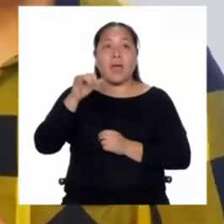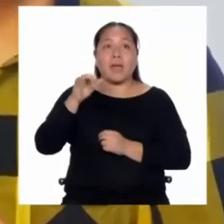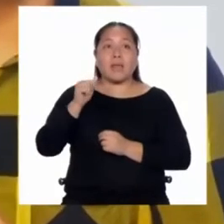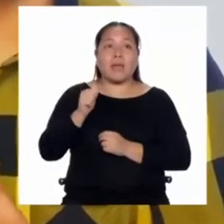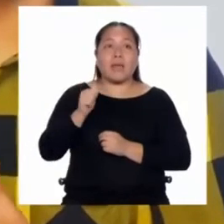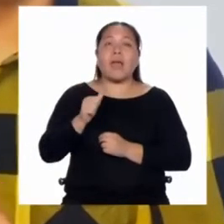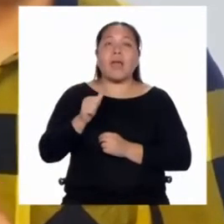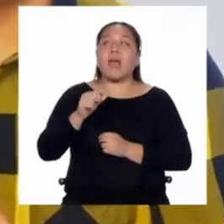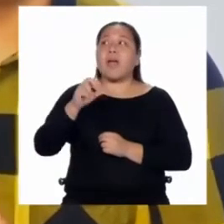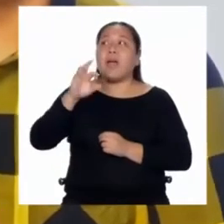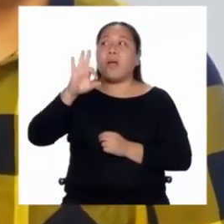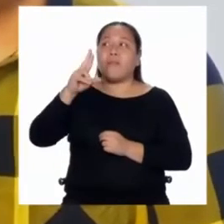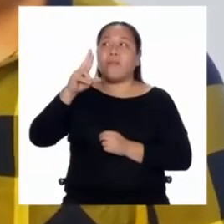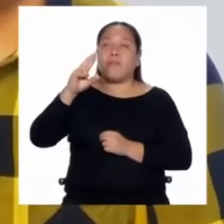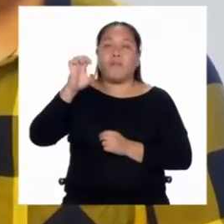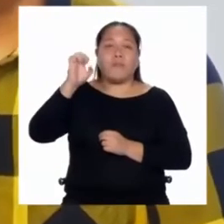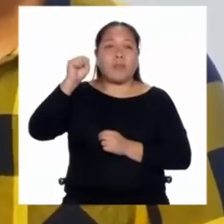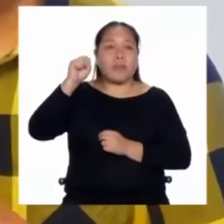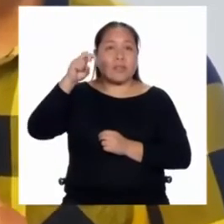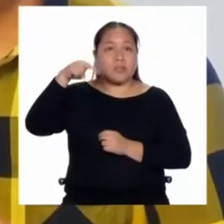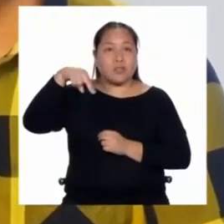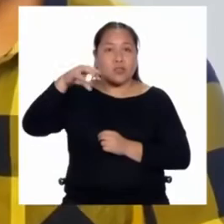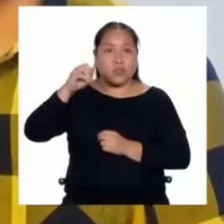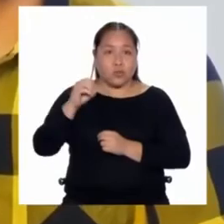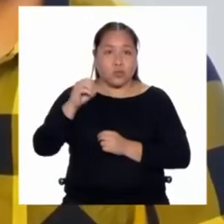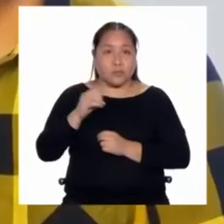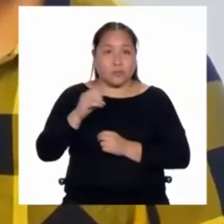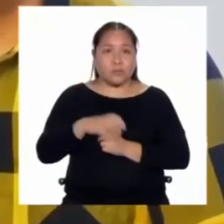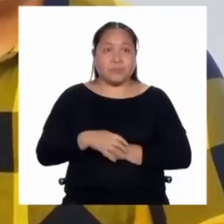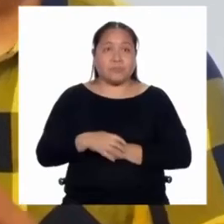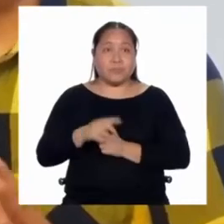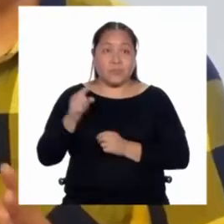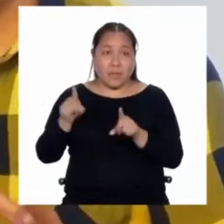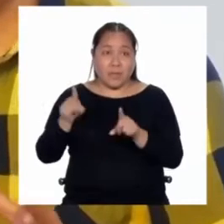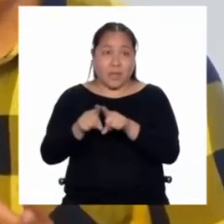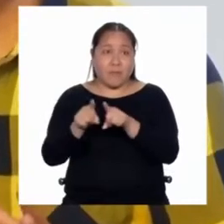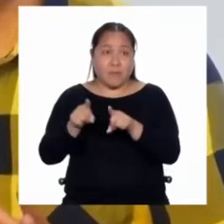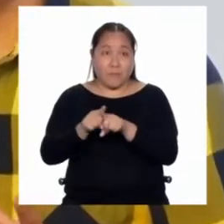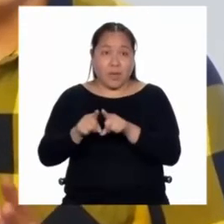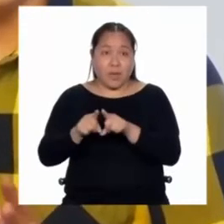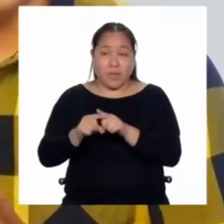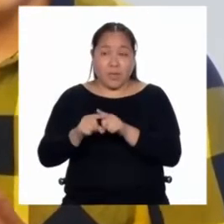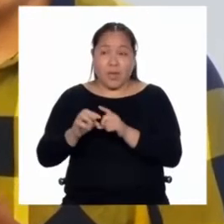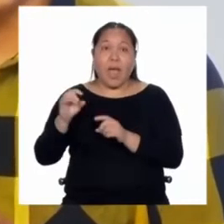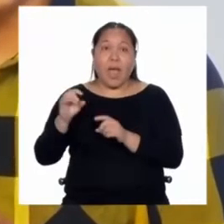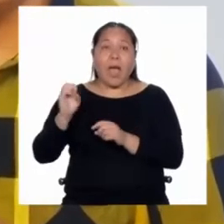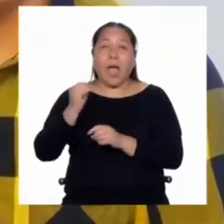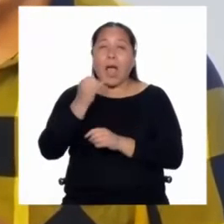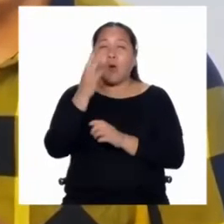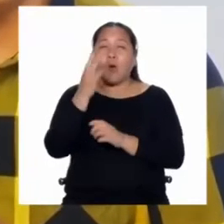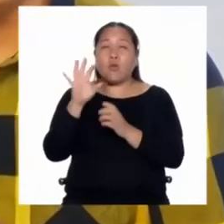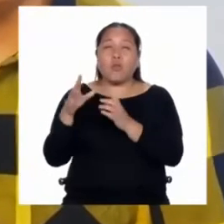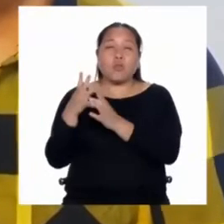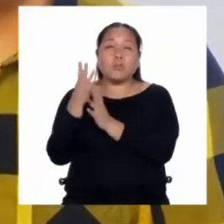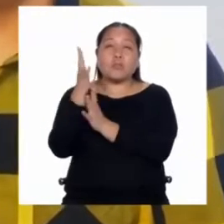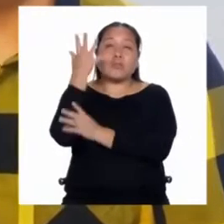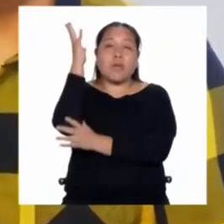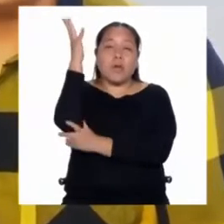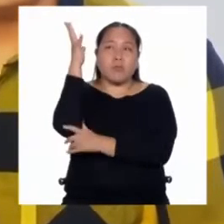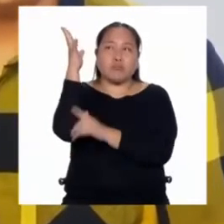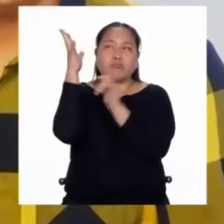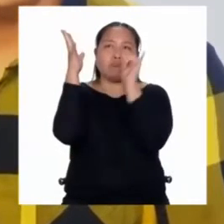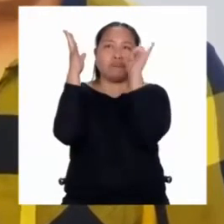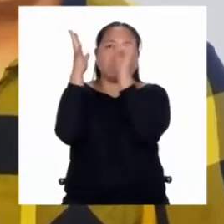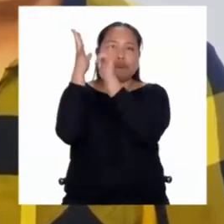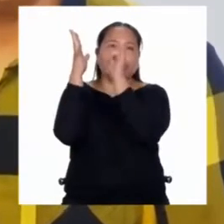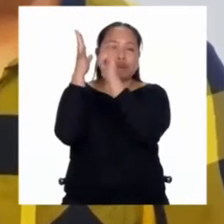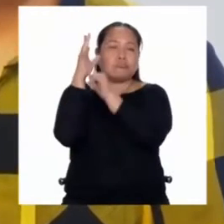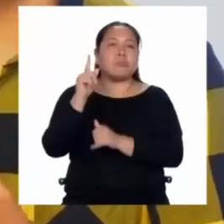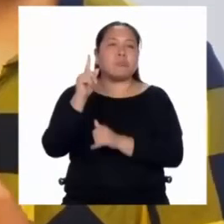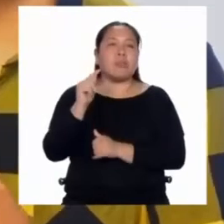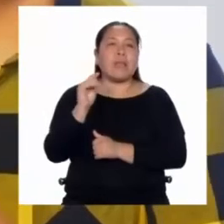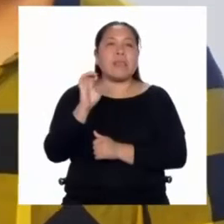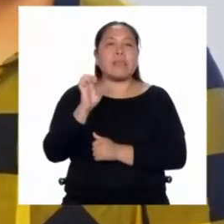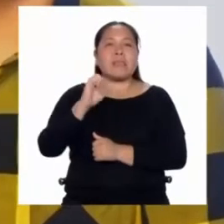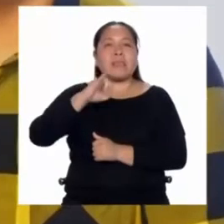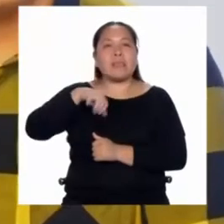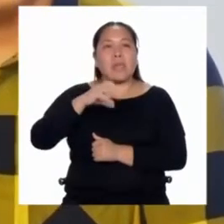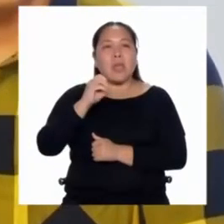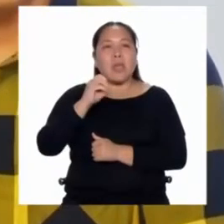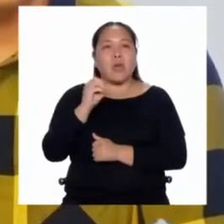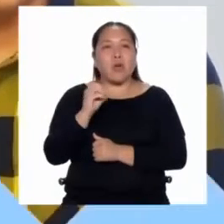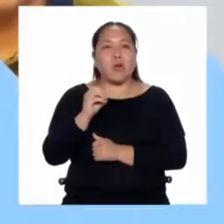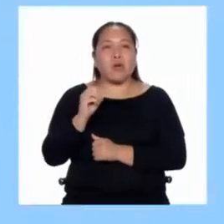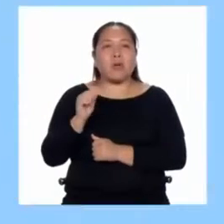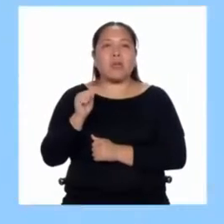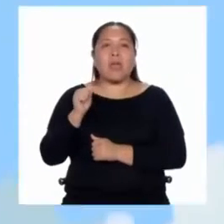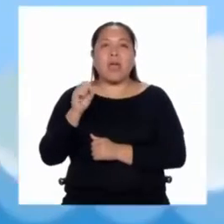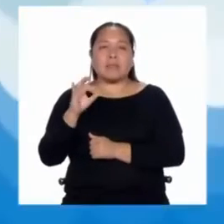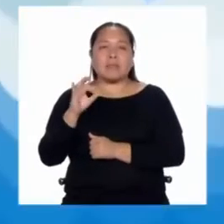fresno y el carpe. También crecen algunos árboles de hoja perenne como el tejo y el